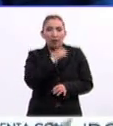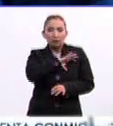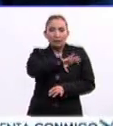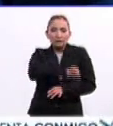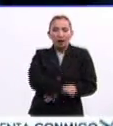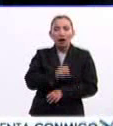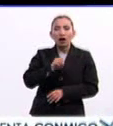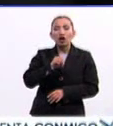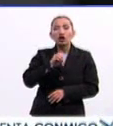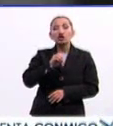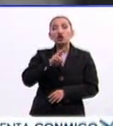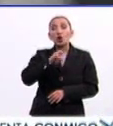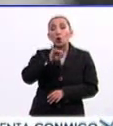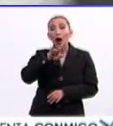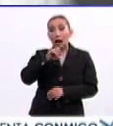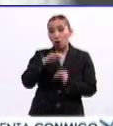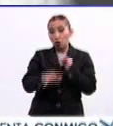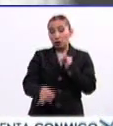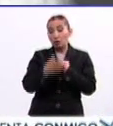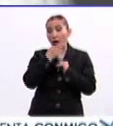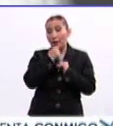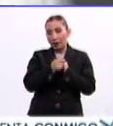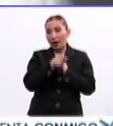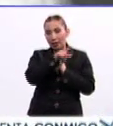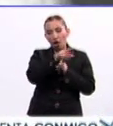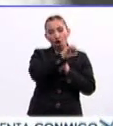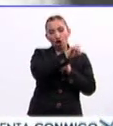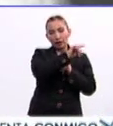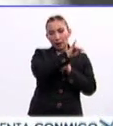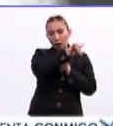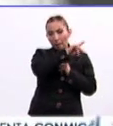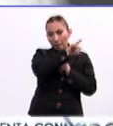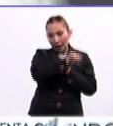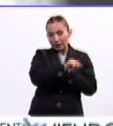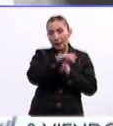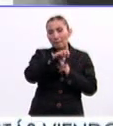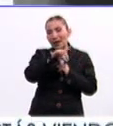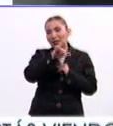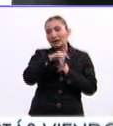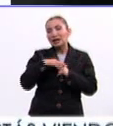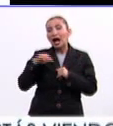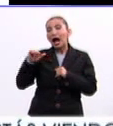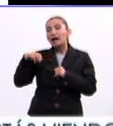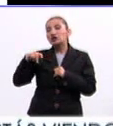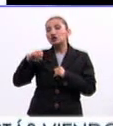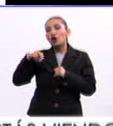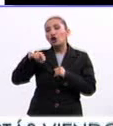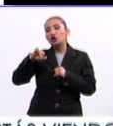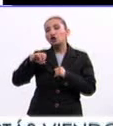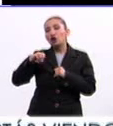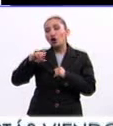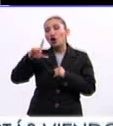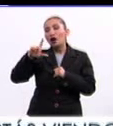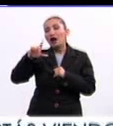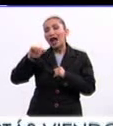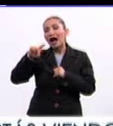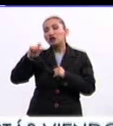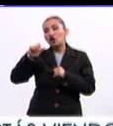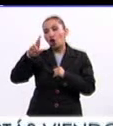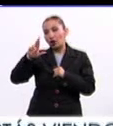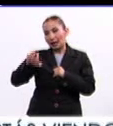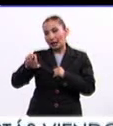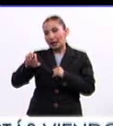gran sorjuanista, después de Octavio Paz y Méndez Plancarte, que es Antonio Latorre. Antonio Latorre fue... ¿Lo discutió con él? Sí,